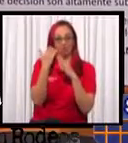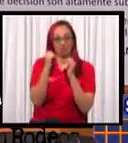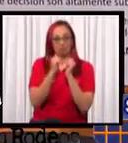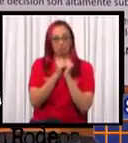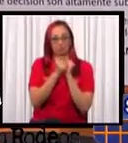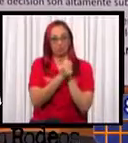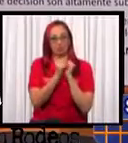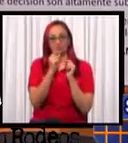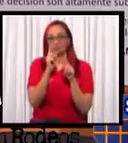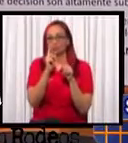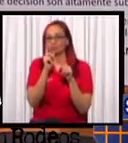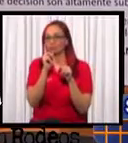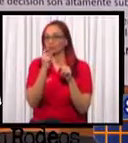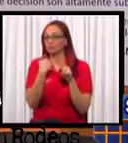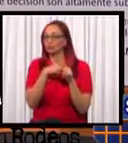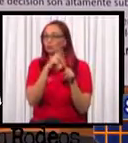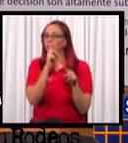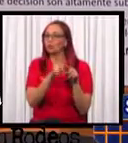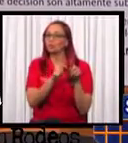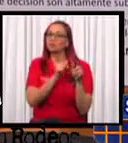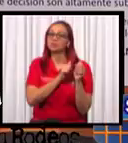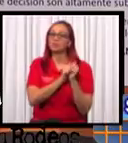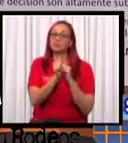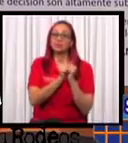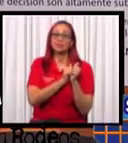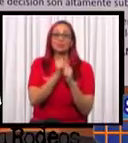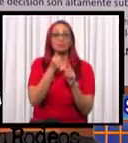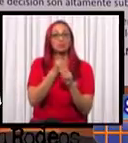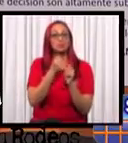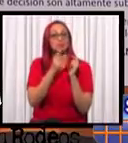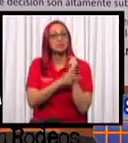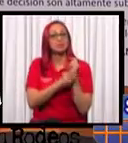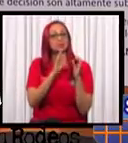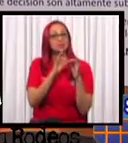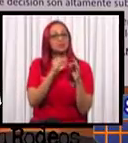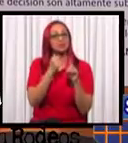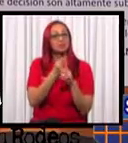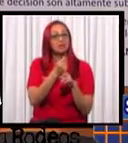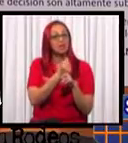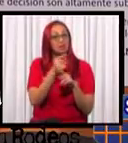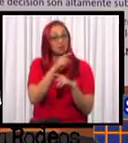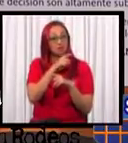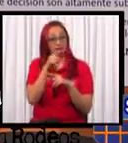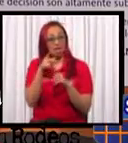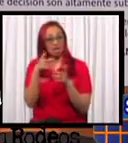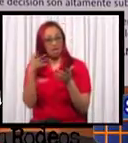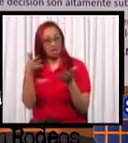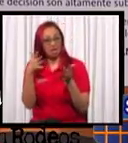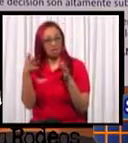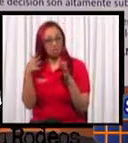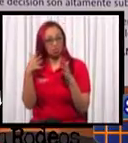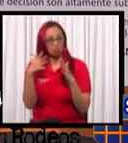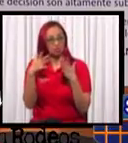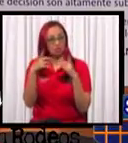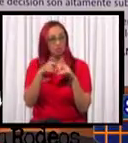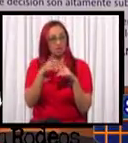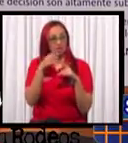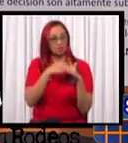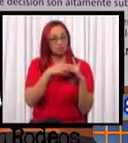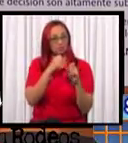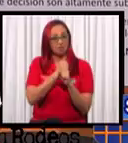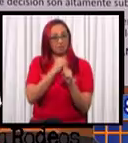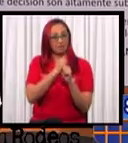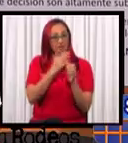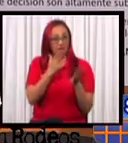ser competitivos con esos países con respecto a los salarios que ellos dan a sus trabajadores, que es un